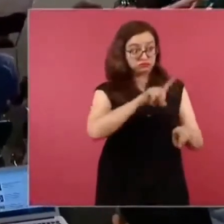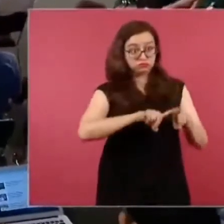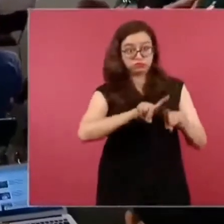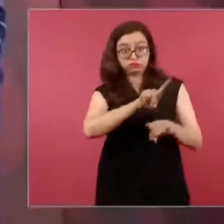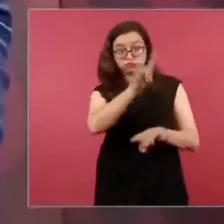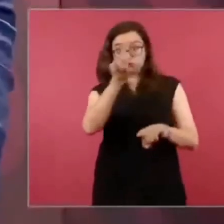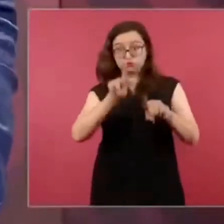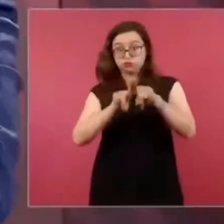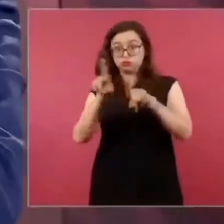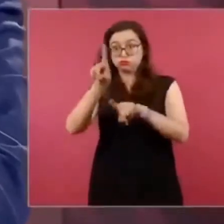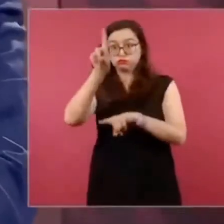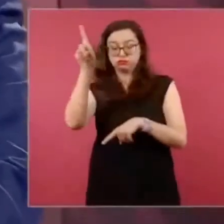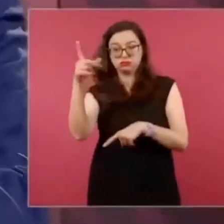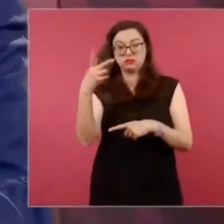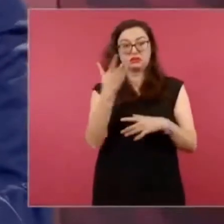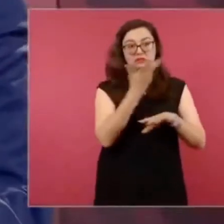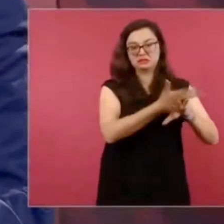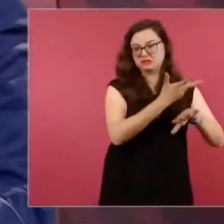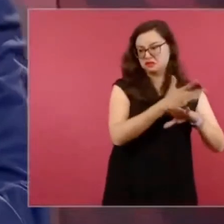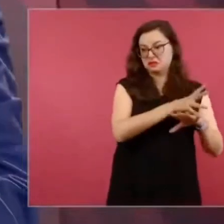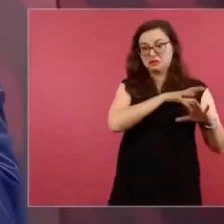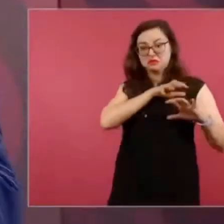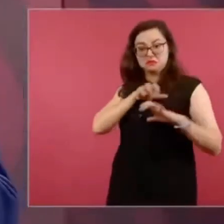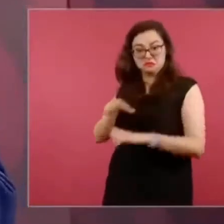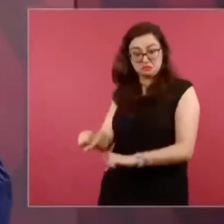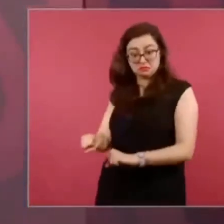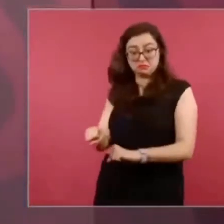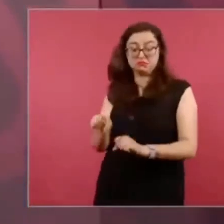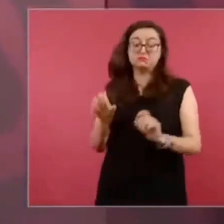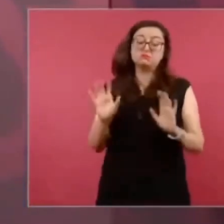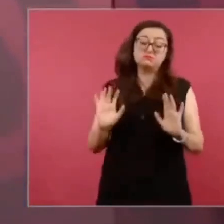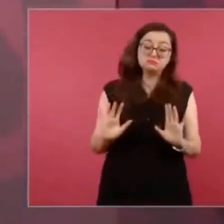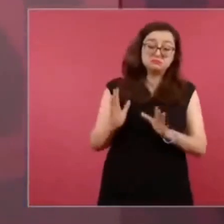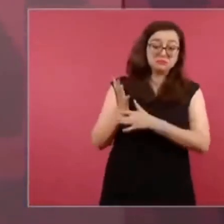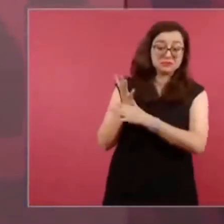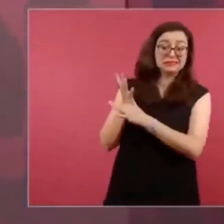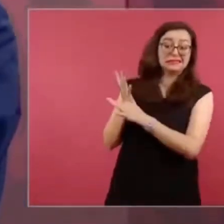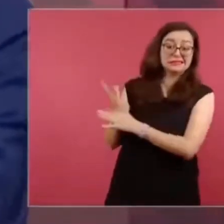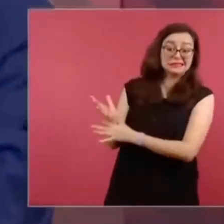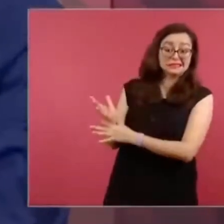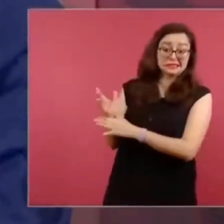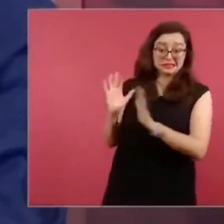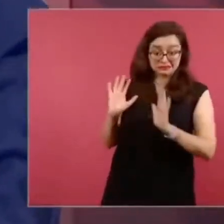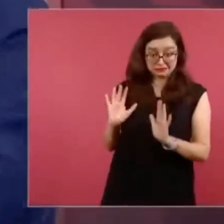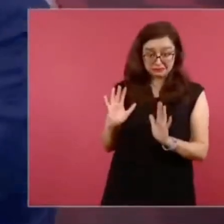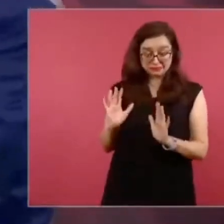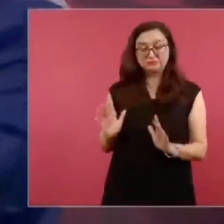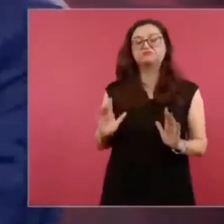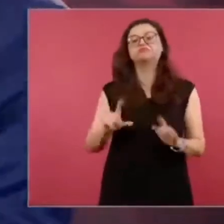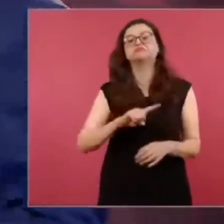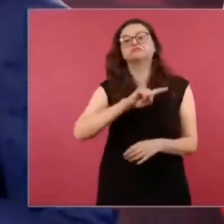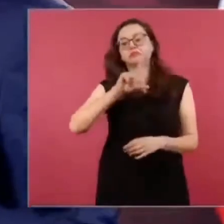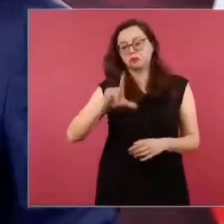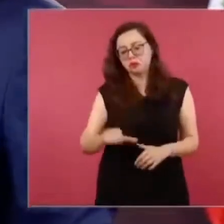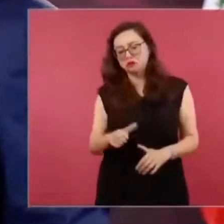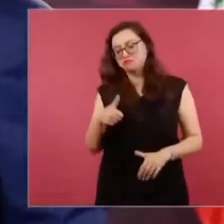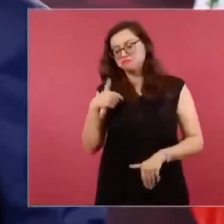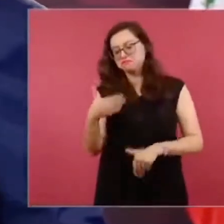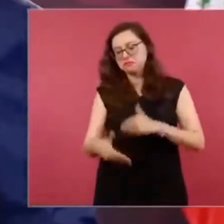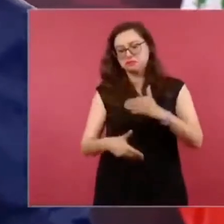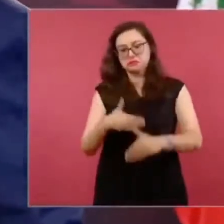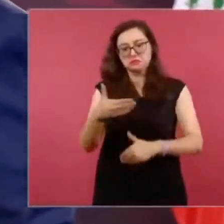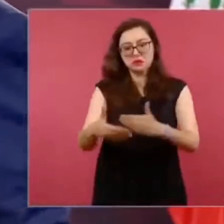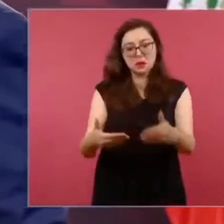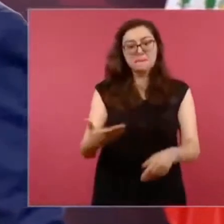Luego Porfirio Díaz, de todas maneras, construyó los ferrocarriles, comunicó a